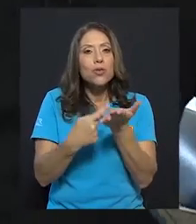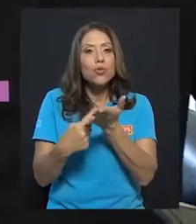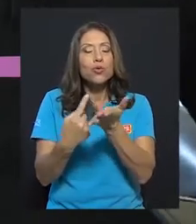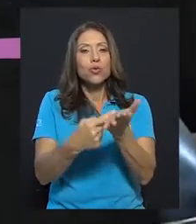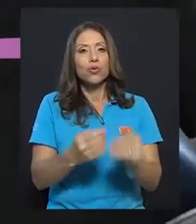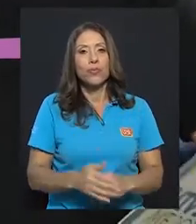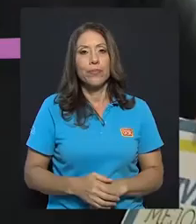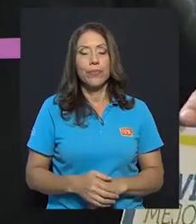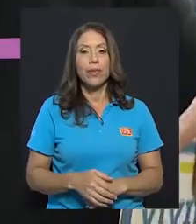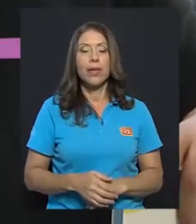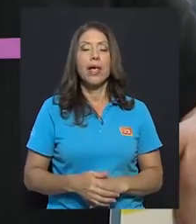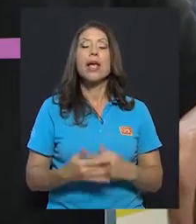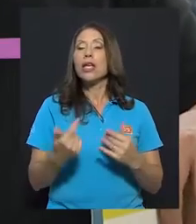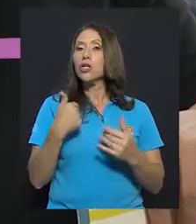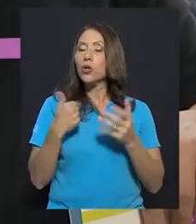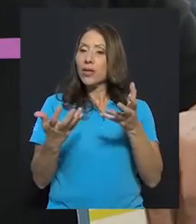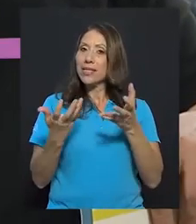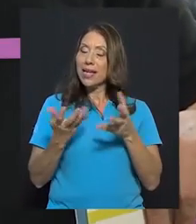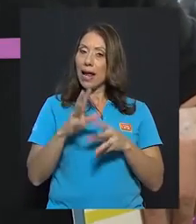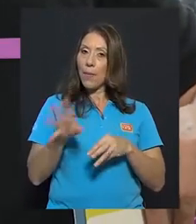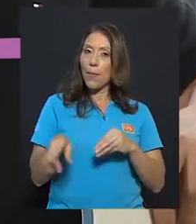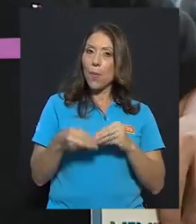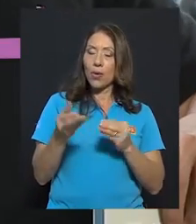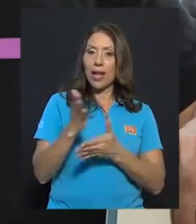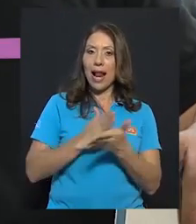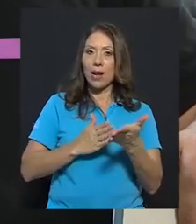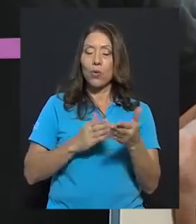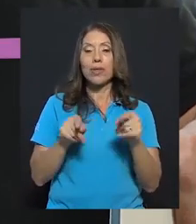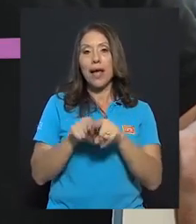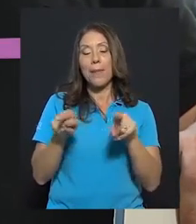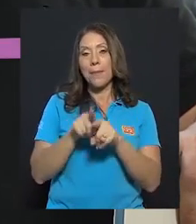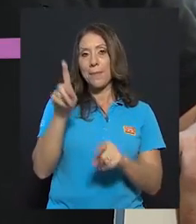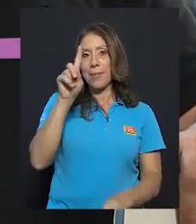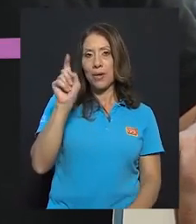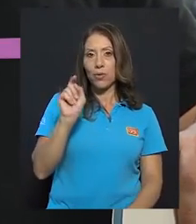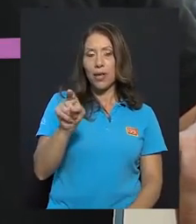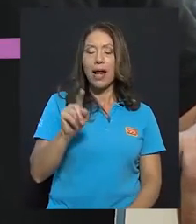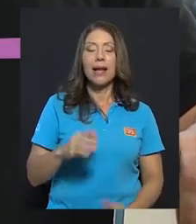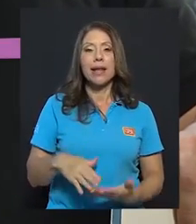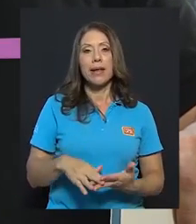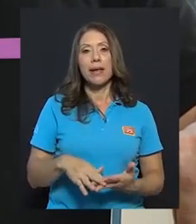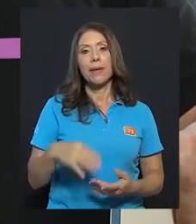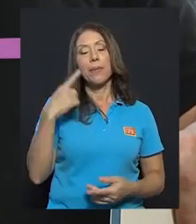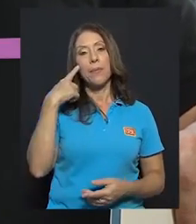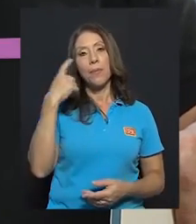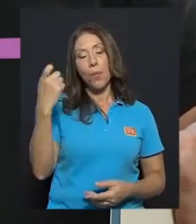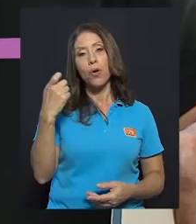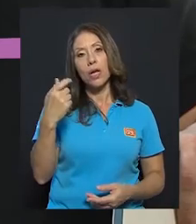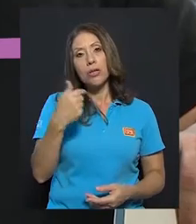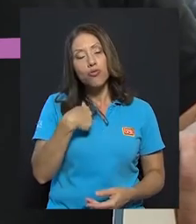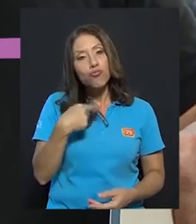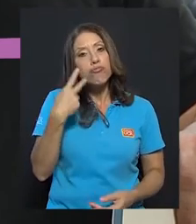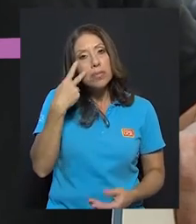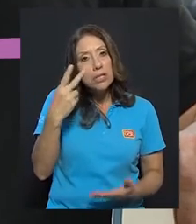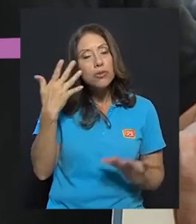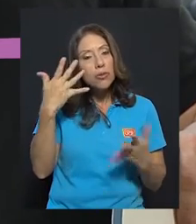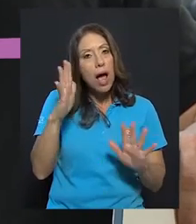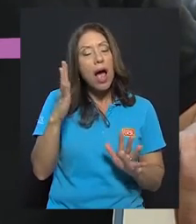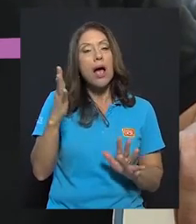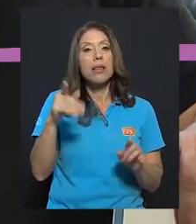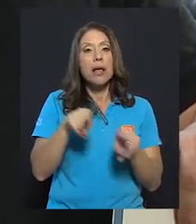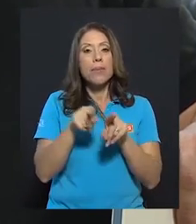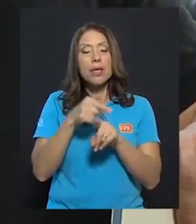Adriana, yo quisiera aportar algo y al mismo tiempo preguntarle, porque me ha tocado ver y